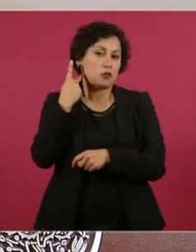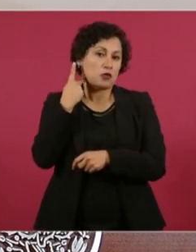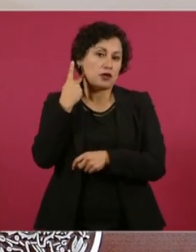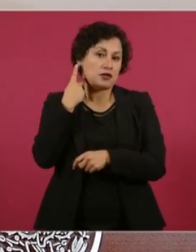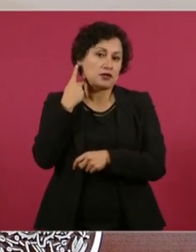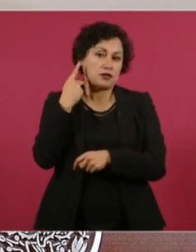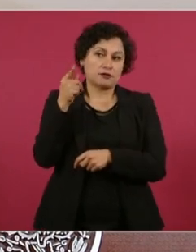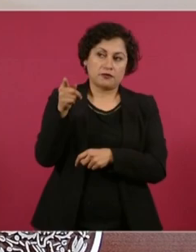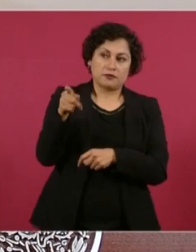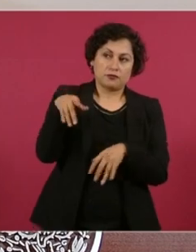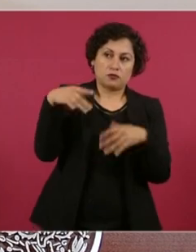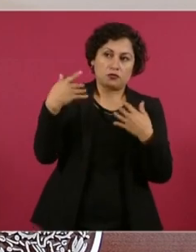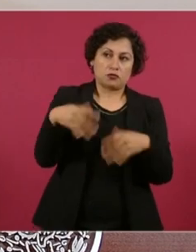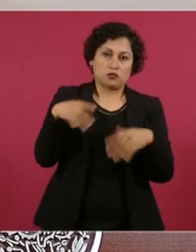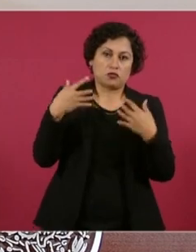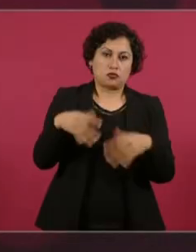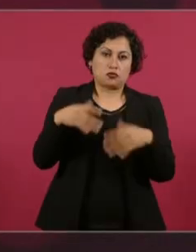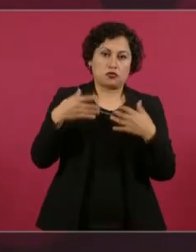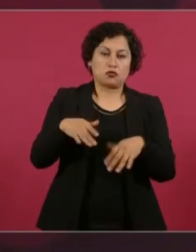como una chiva loca.